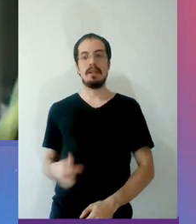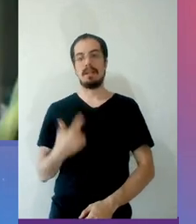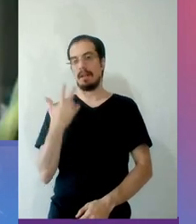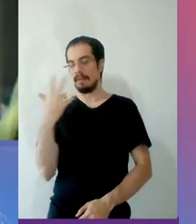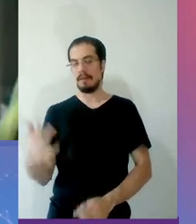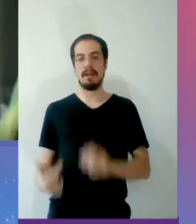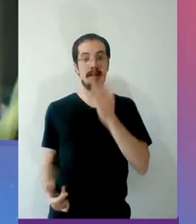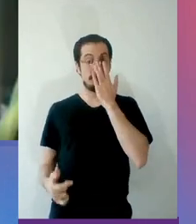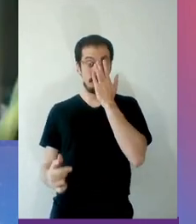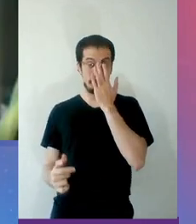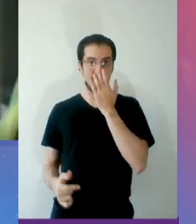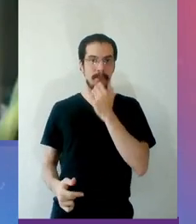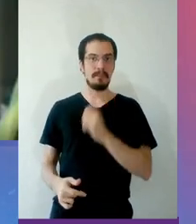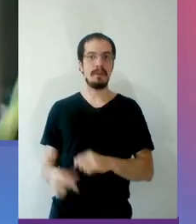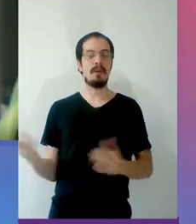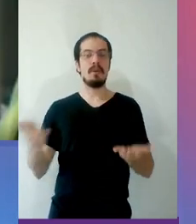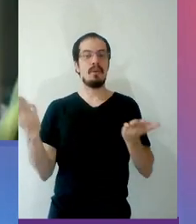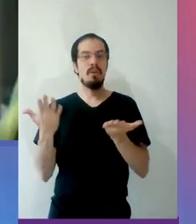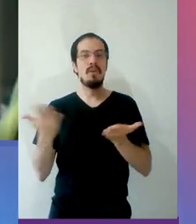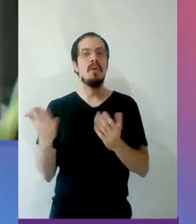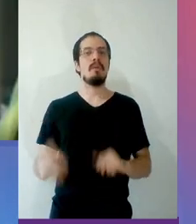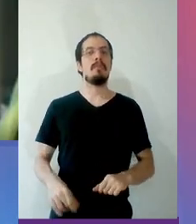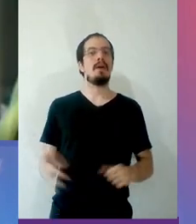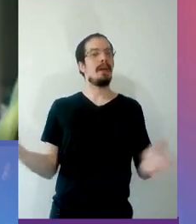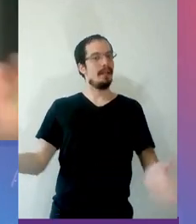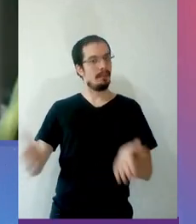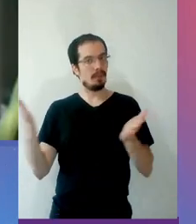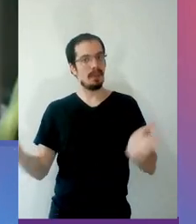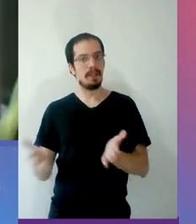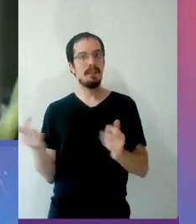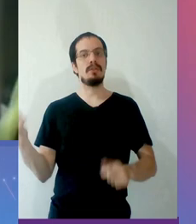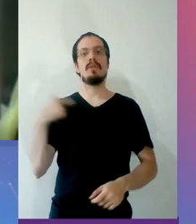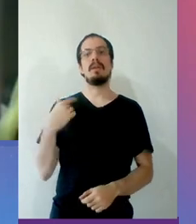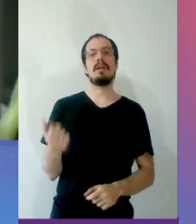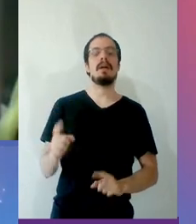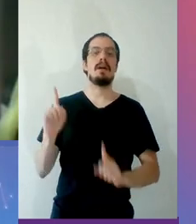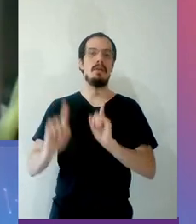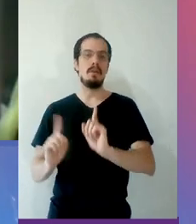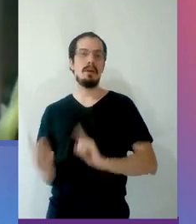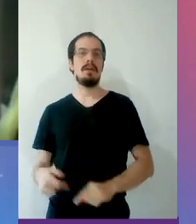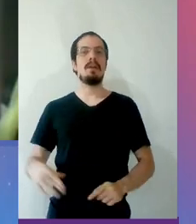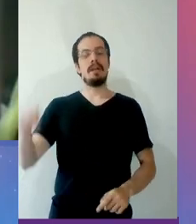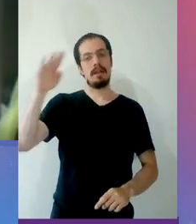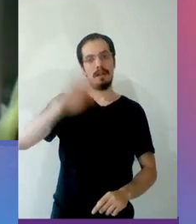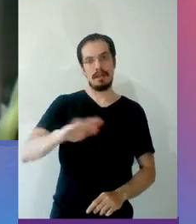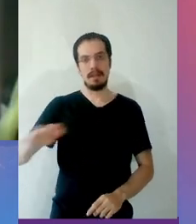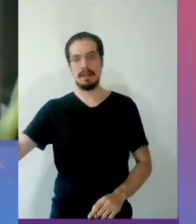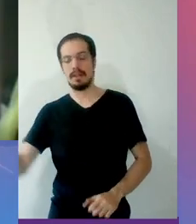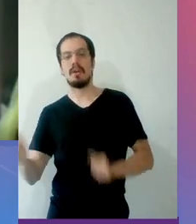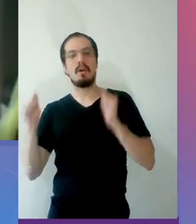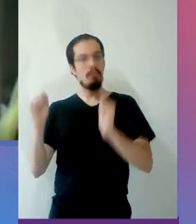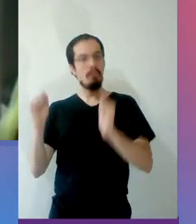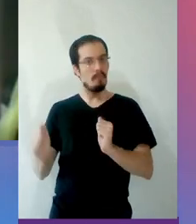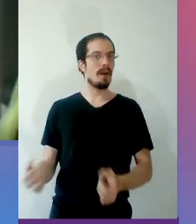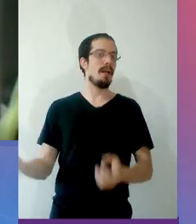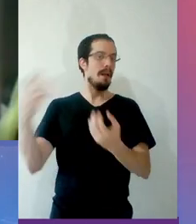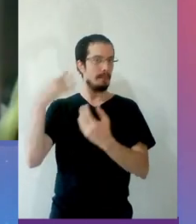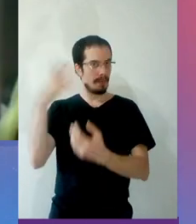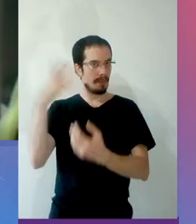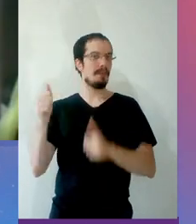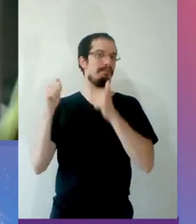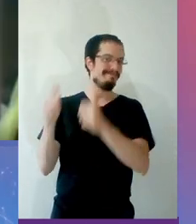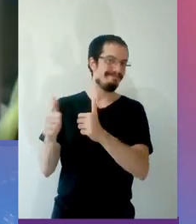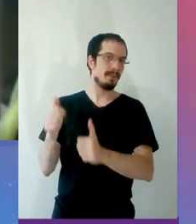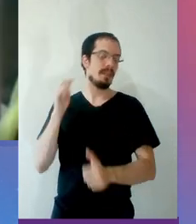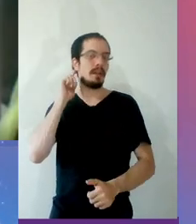de esta estimulación es que después vamos a tener niños que tengan una buena capacidad de aprendizaje, que van a tener una